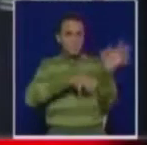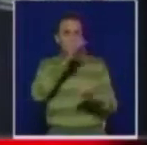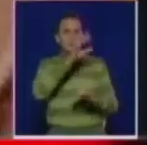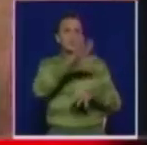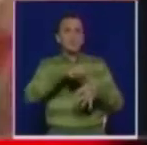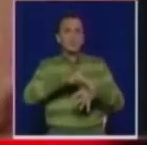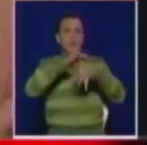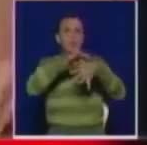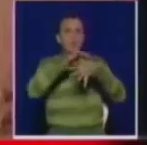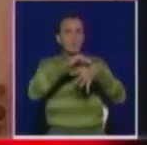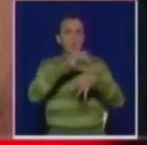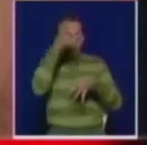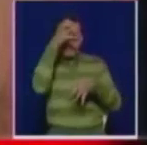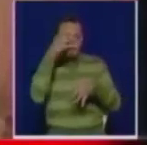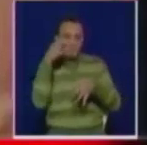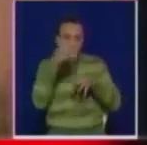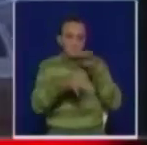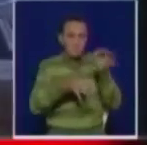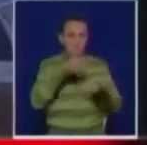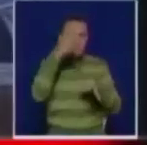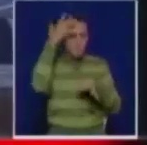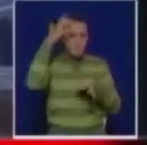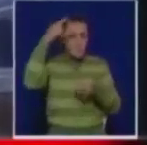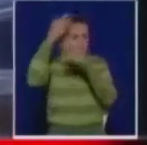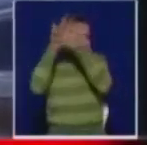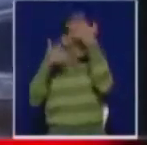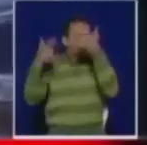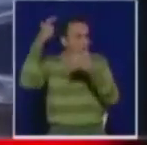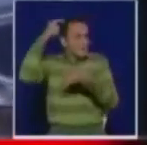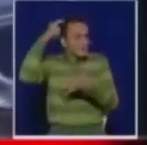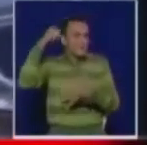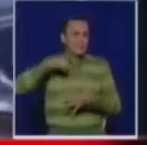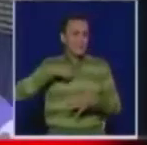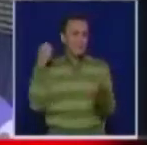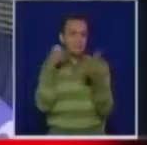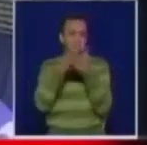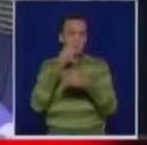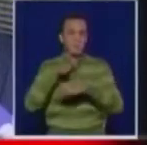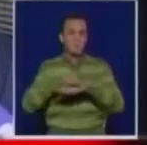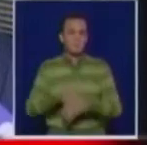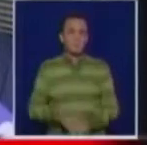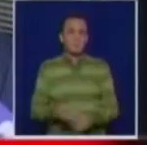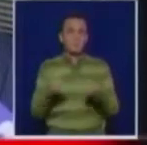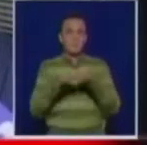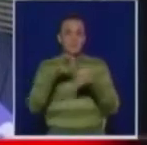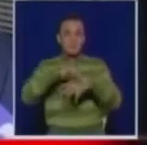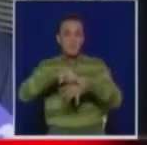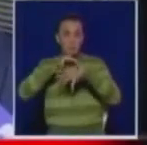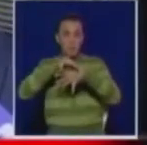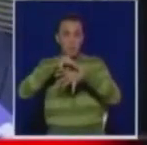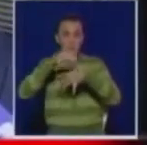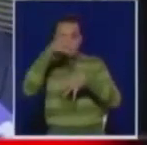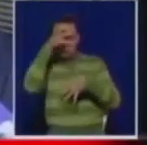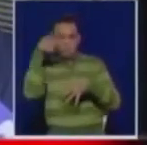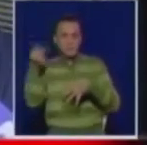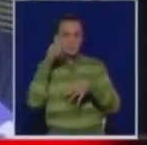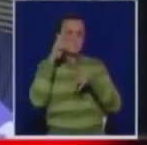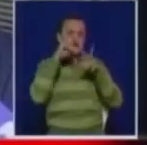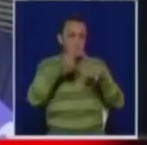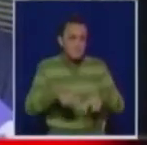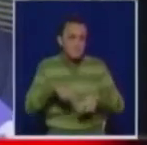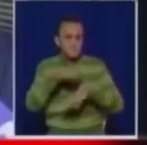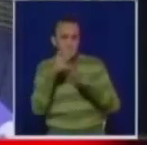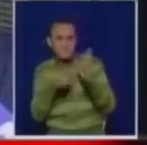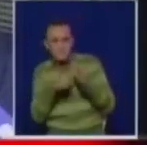neurológica por un pequeño sangrado que presenta en la cabeza a causa del golpe. Está estable y bajo vigilancia neurológica continua. En horas de la